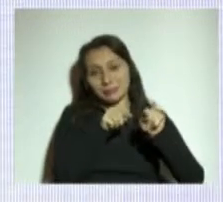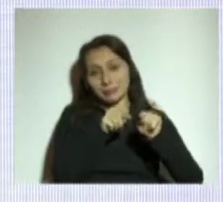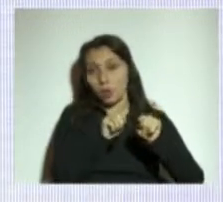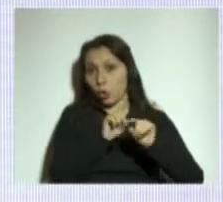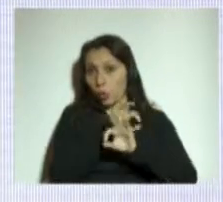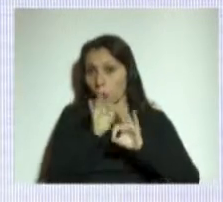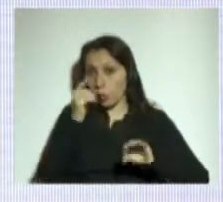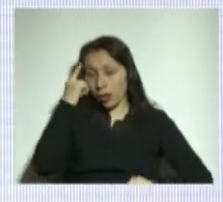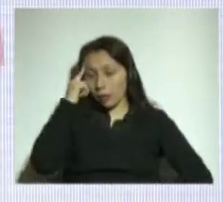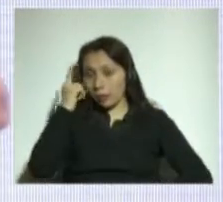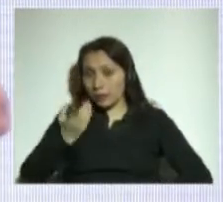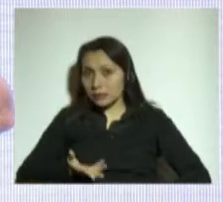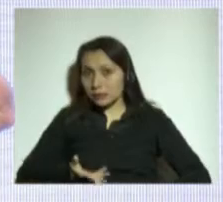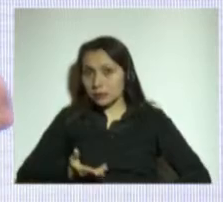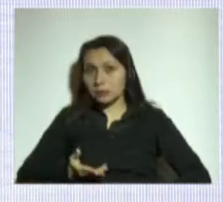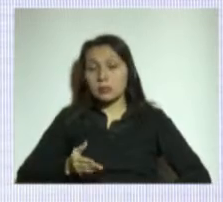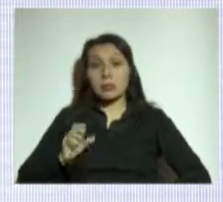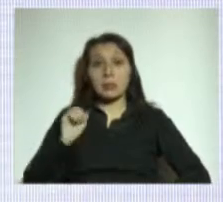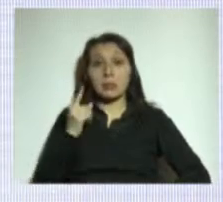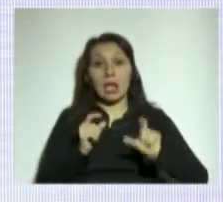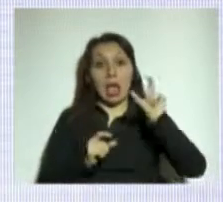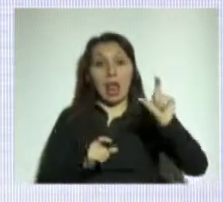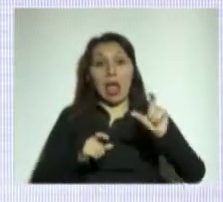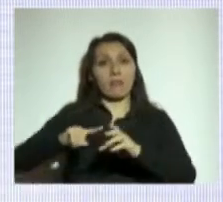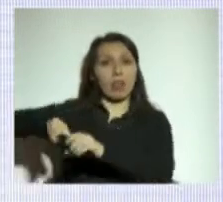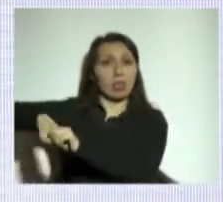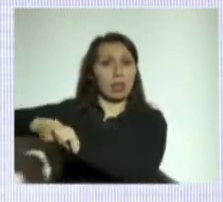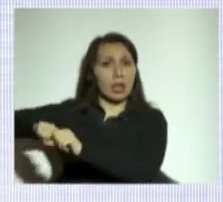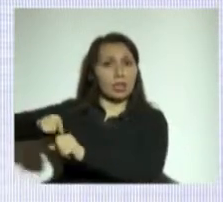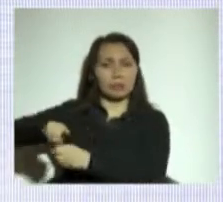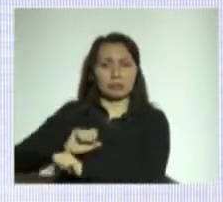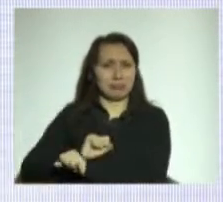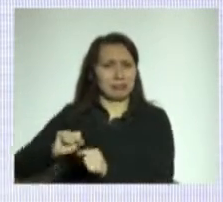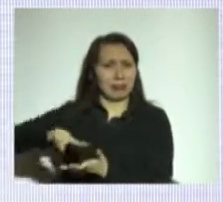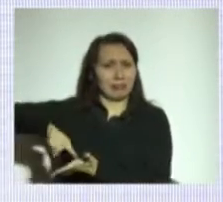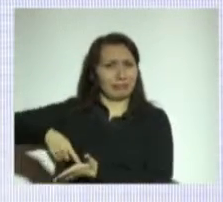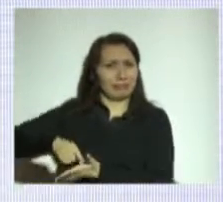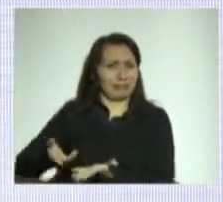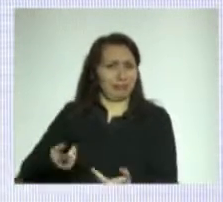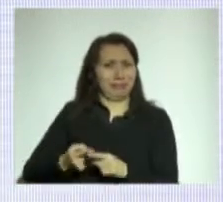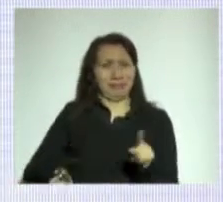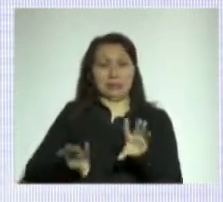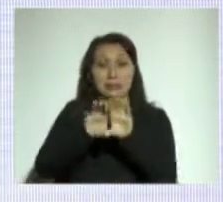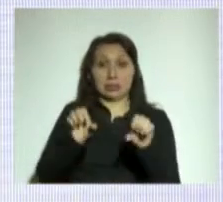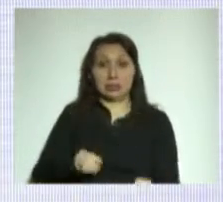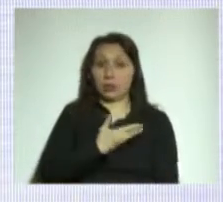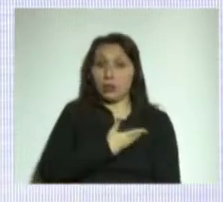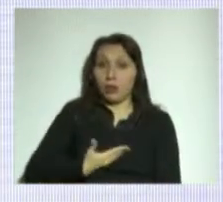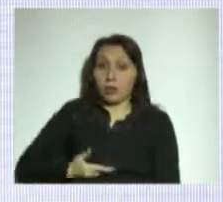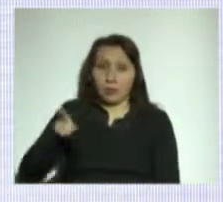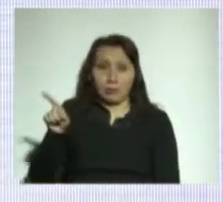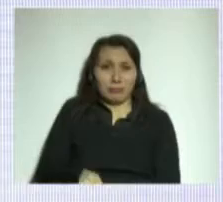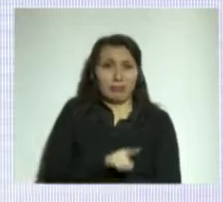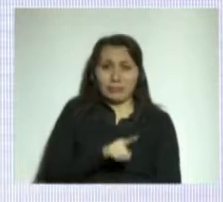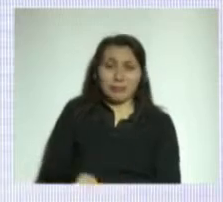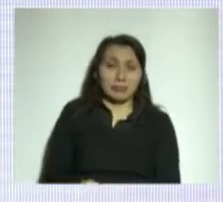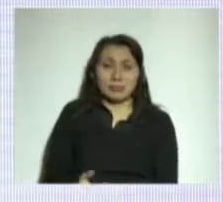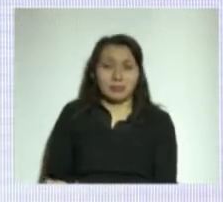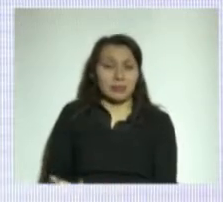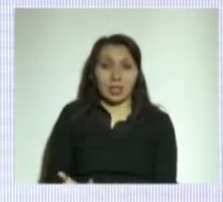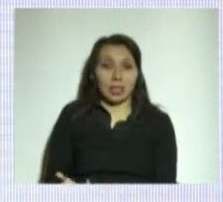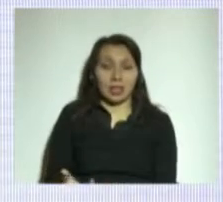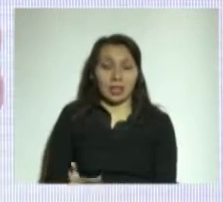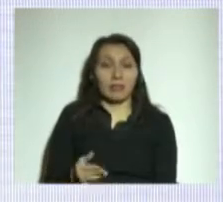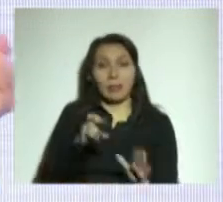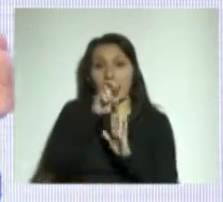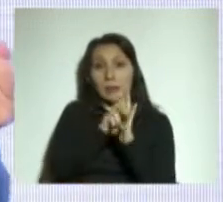ocurra tener un clavo y un destornillador, porque entonces tu sistema de gobernanza no va a ser útil para